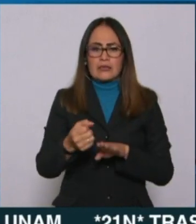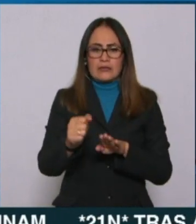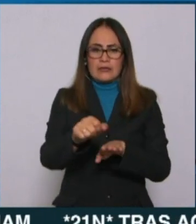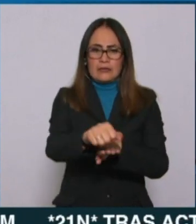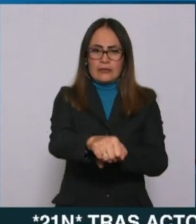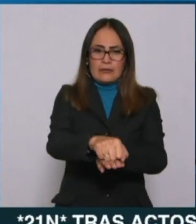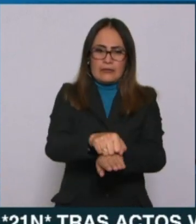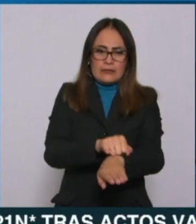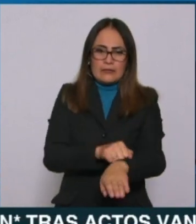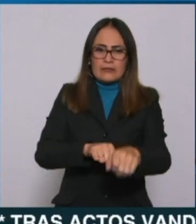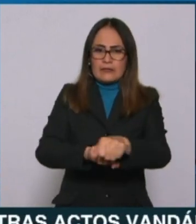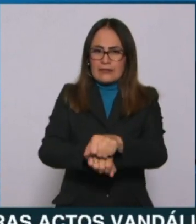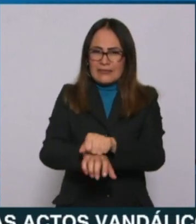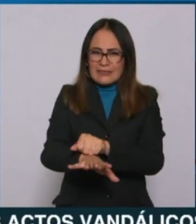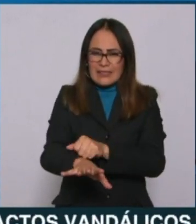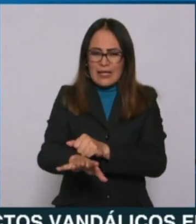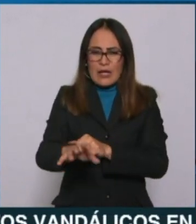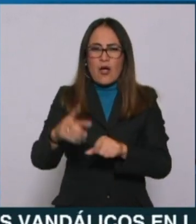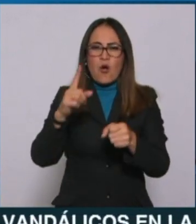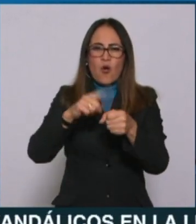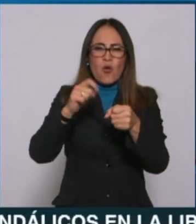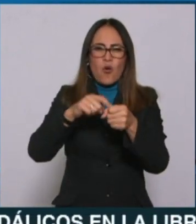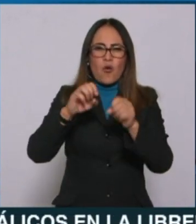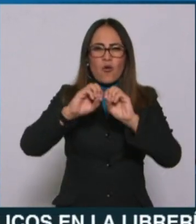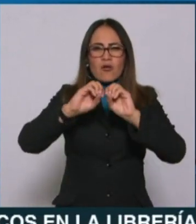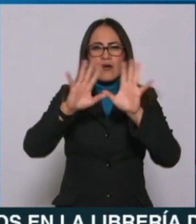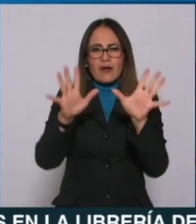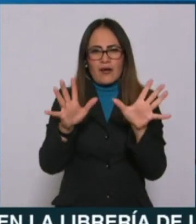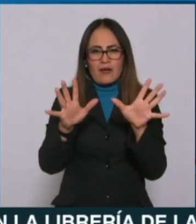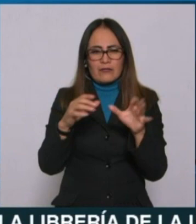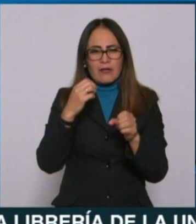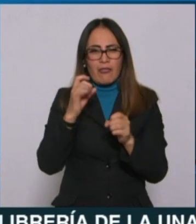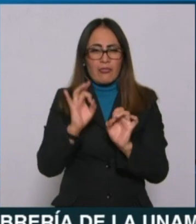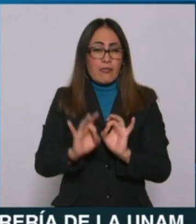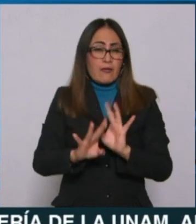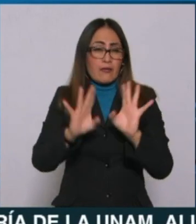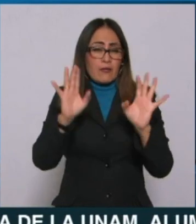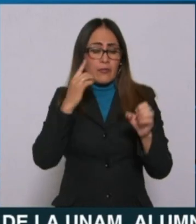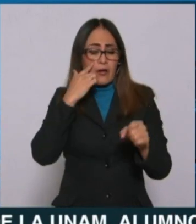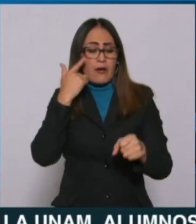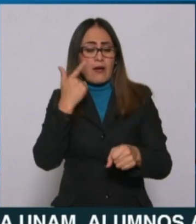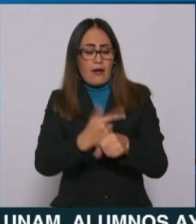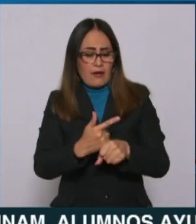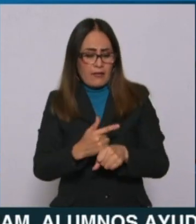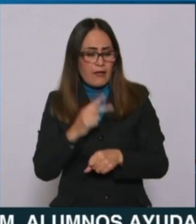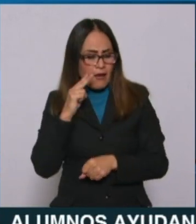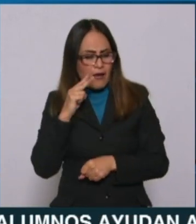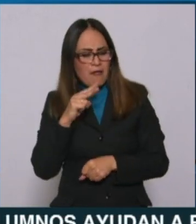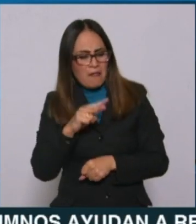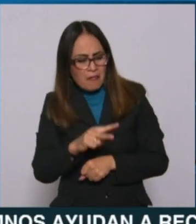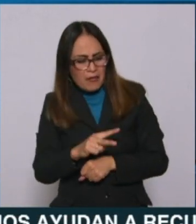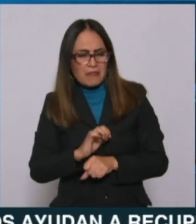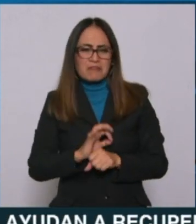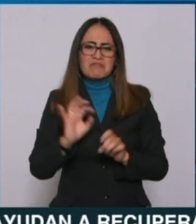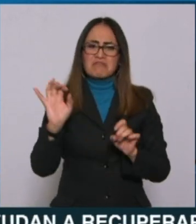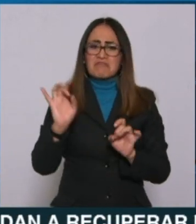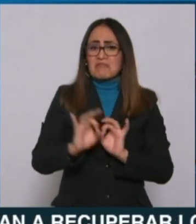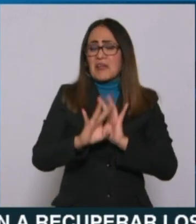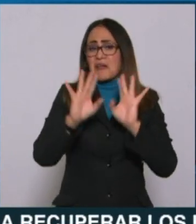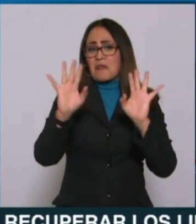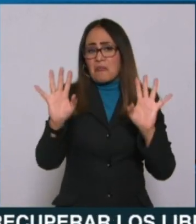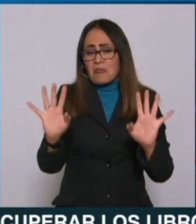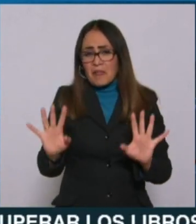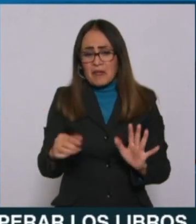calcetines claros para poder identificar en el calcetín cualquier